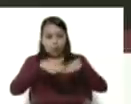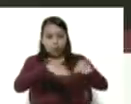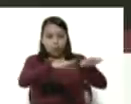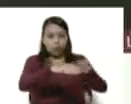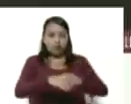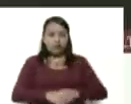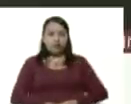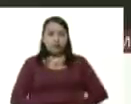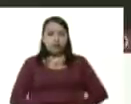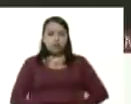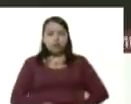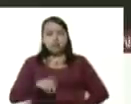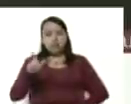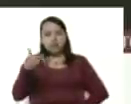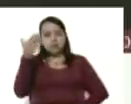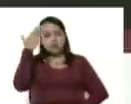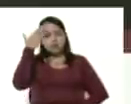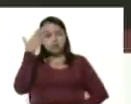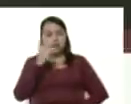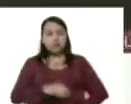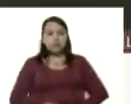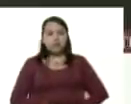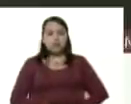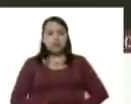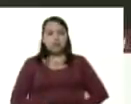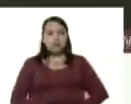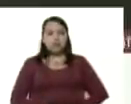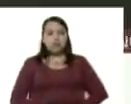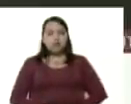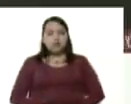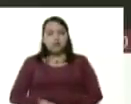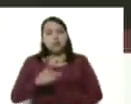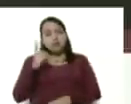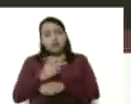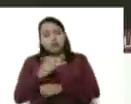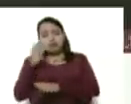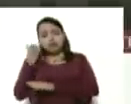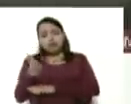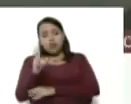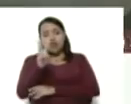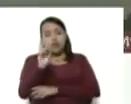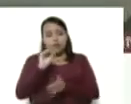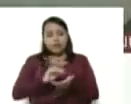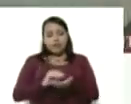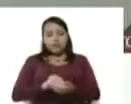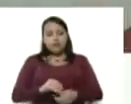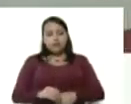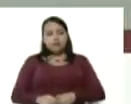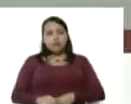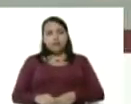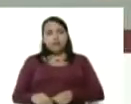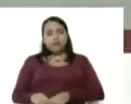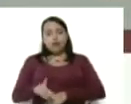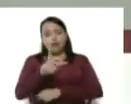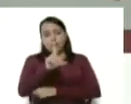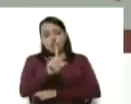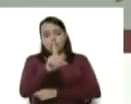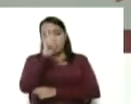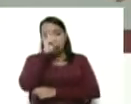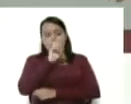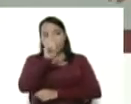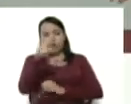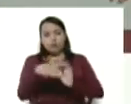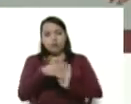Y sabemos también que hemos tenido que actuar ya en dos oportunidades, una en el 2013 con